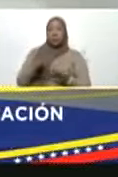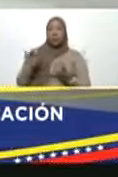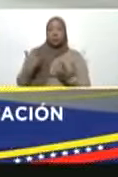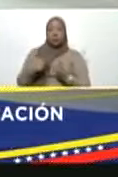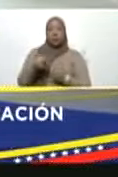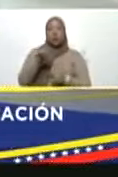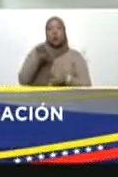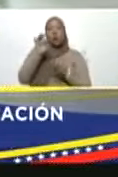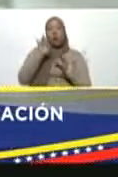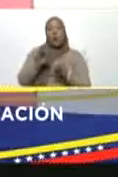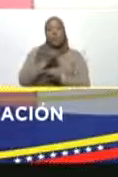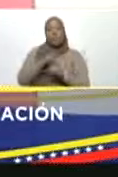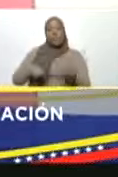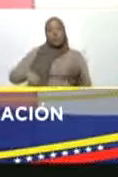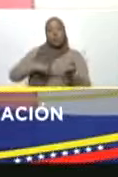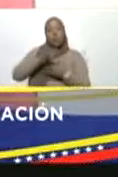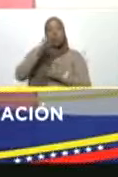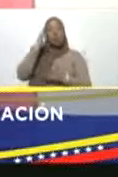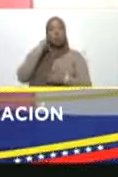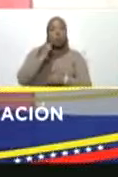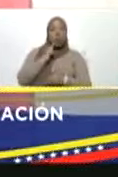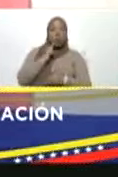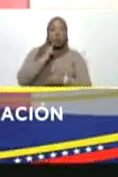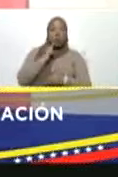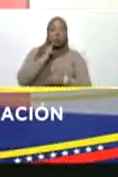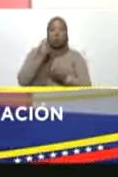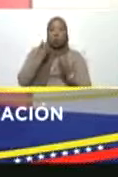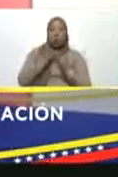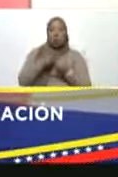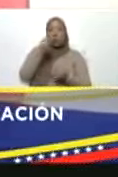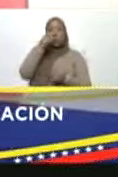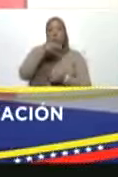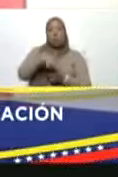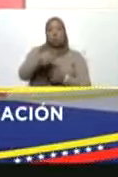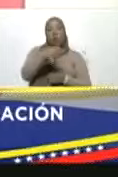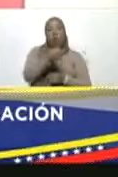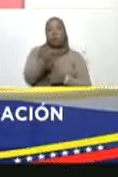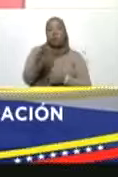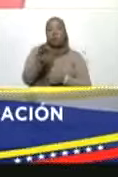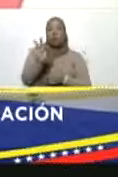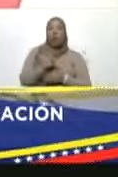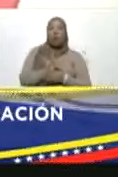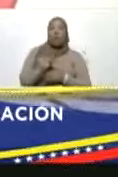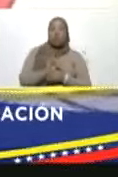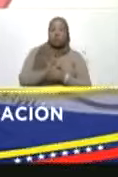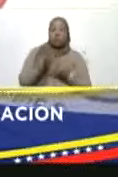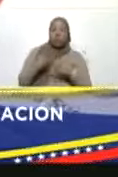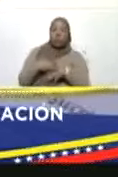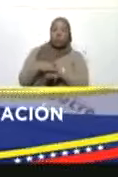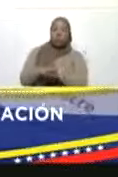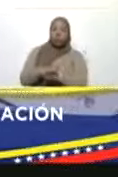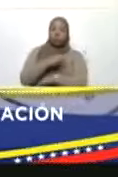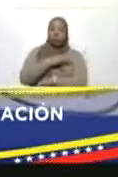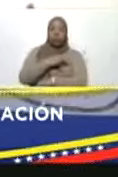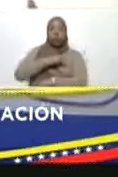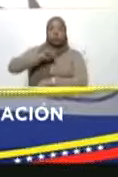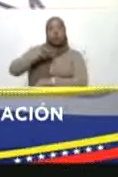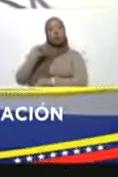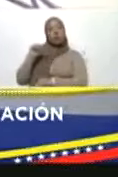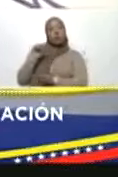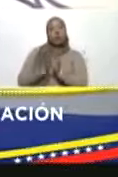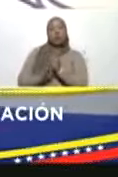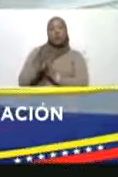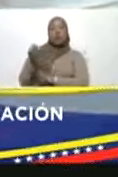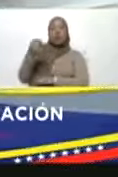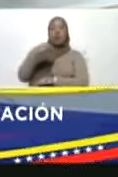la Fuerza Armada Nacional Bolivariana, junto al pueblo, en perfecta función cívico-militar-policial,